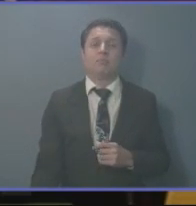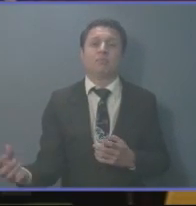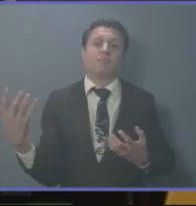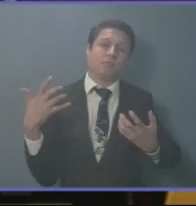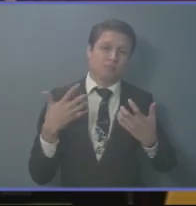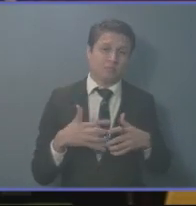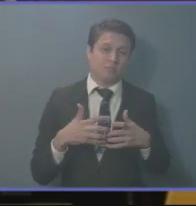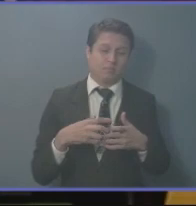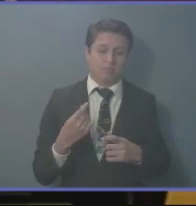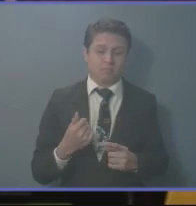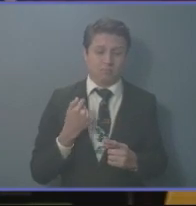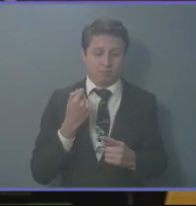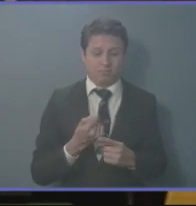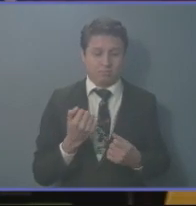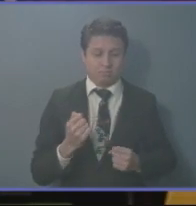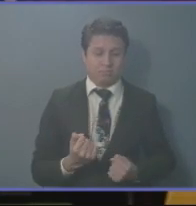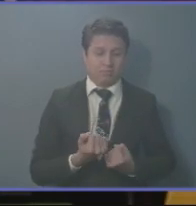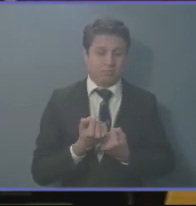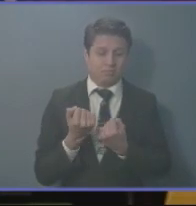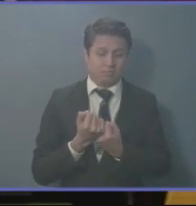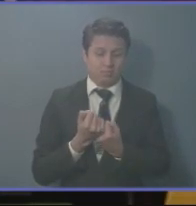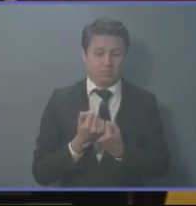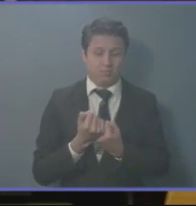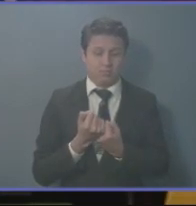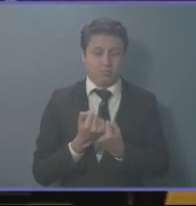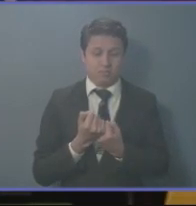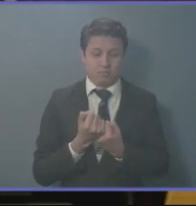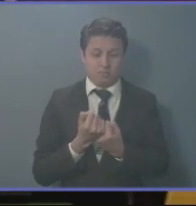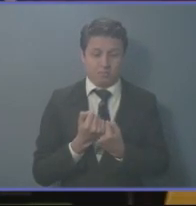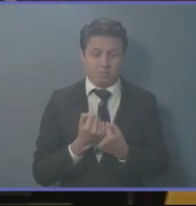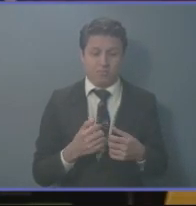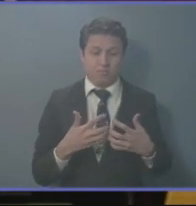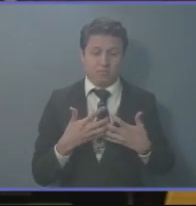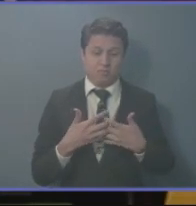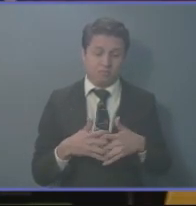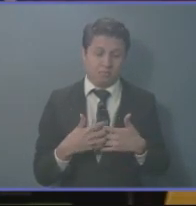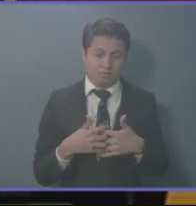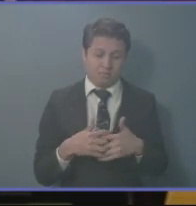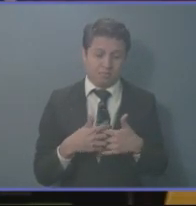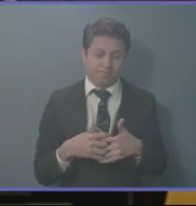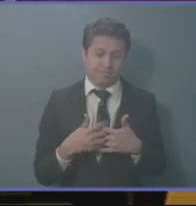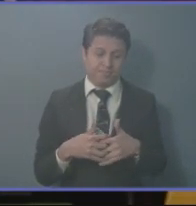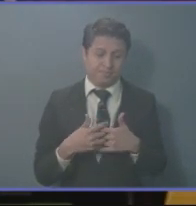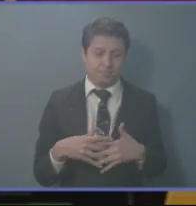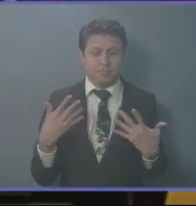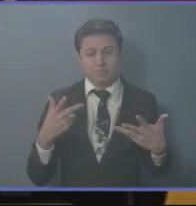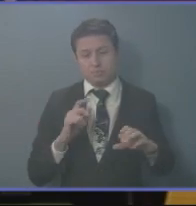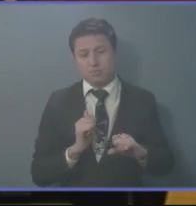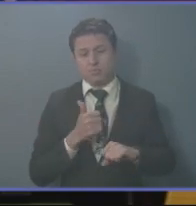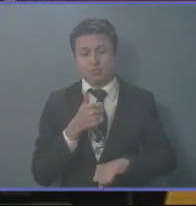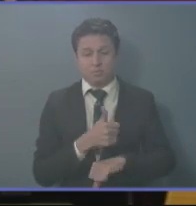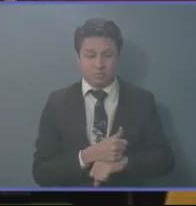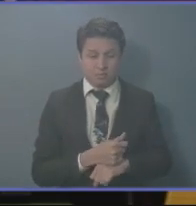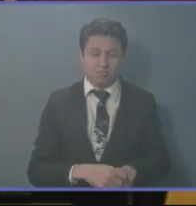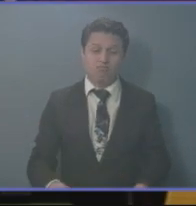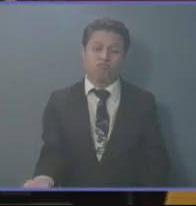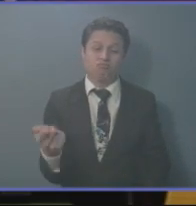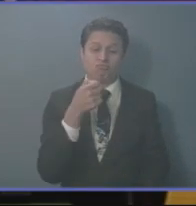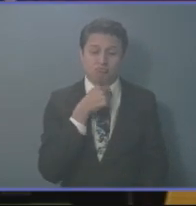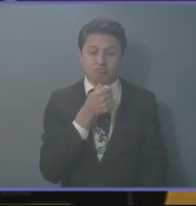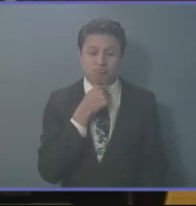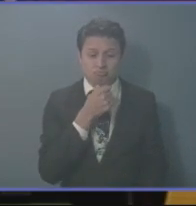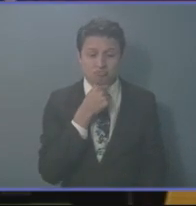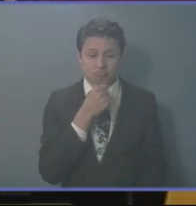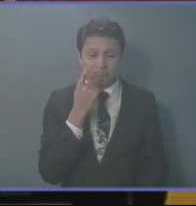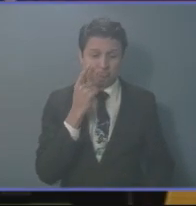o los recursos que puedan obtener la micro y pequeña empresa. Concretamente en los informales se